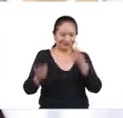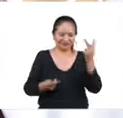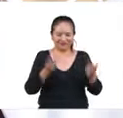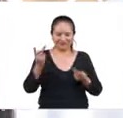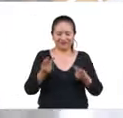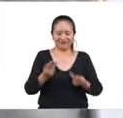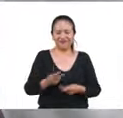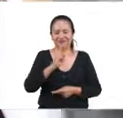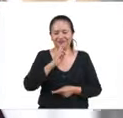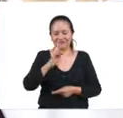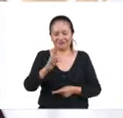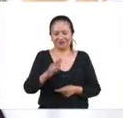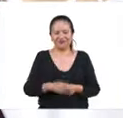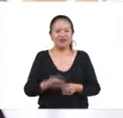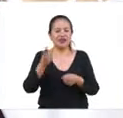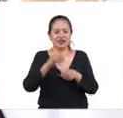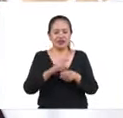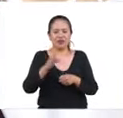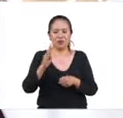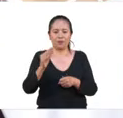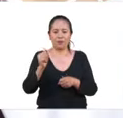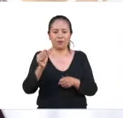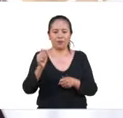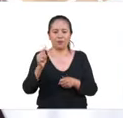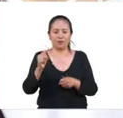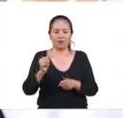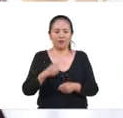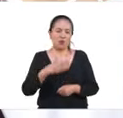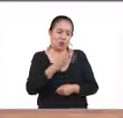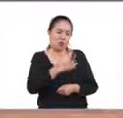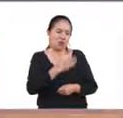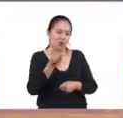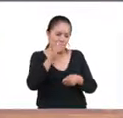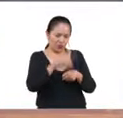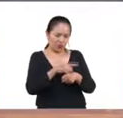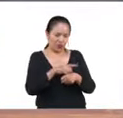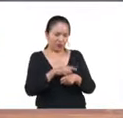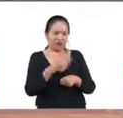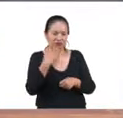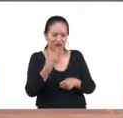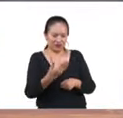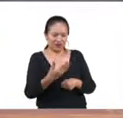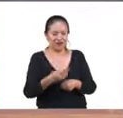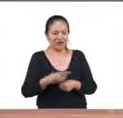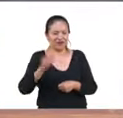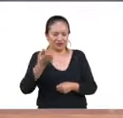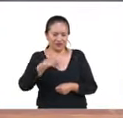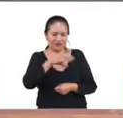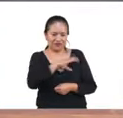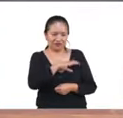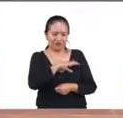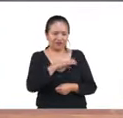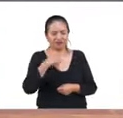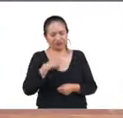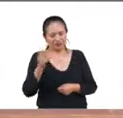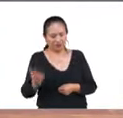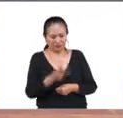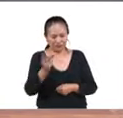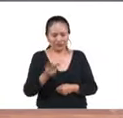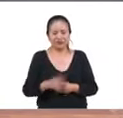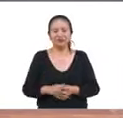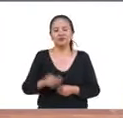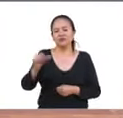con Juan Raimundo Hernández del diario Basta. ¿Qué tal, doctora? Muy buenos días, secretario. Nada más para precisar,